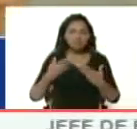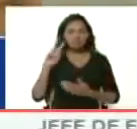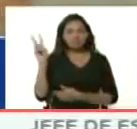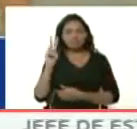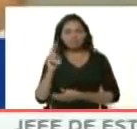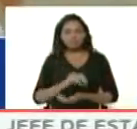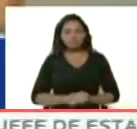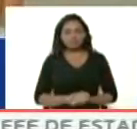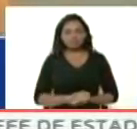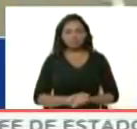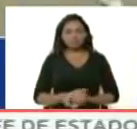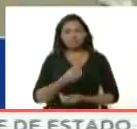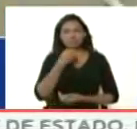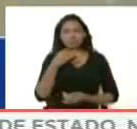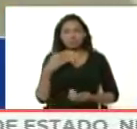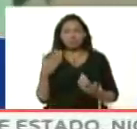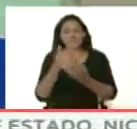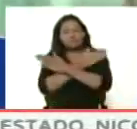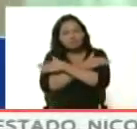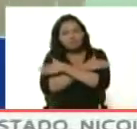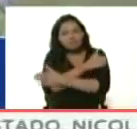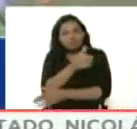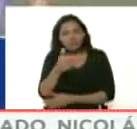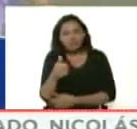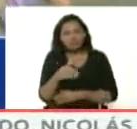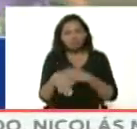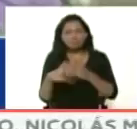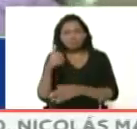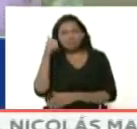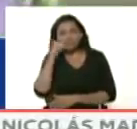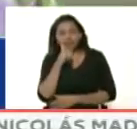Bueno, felicidades pues, ahora viene el sábado